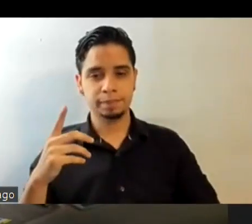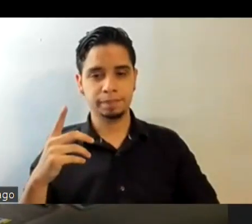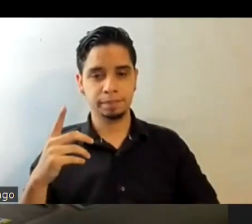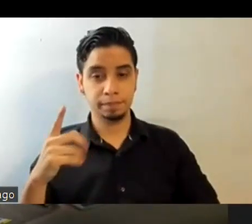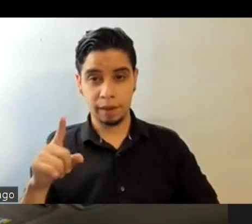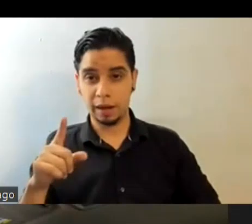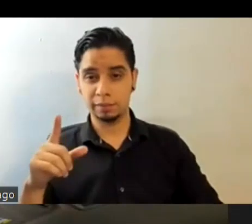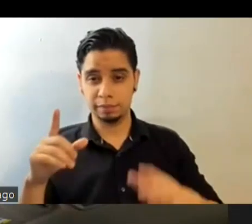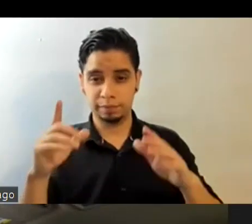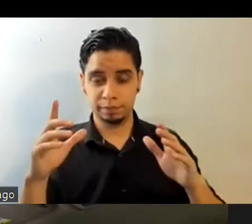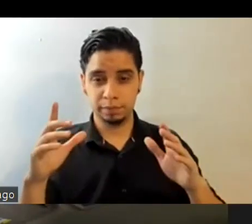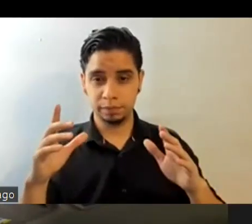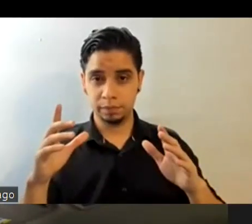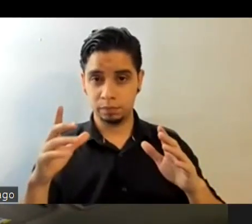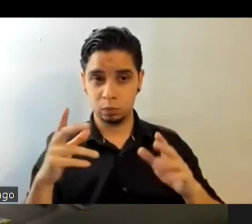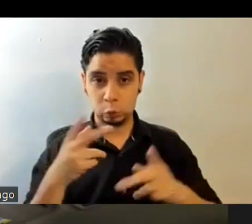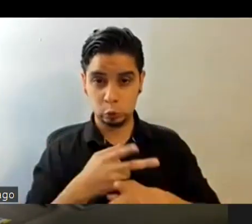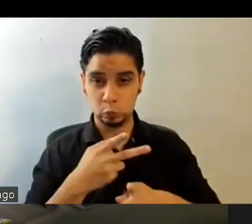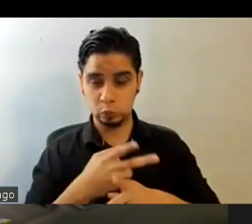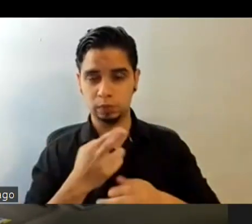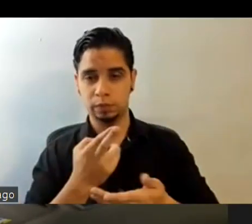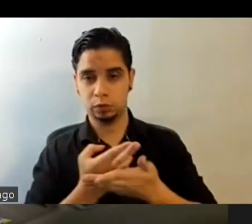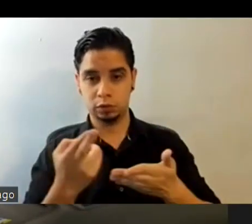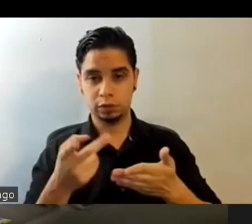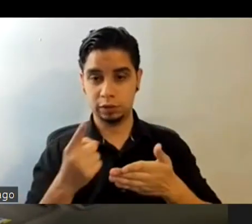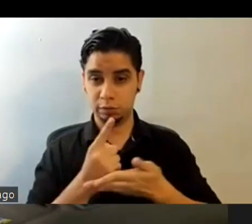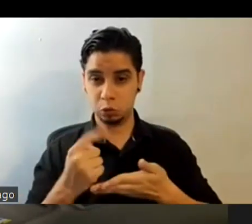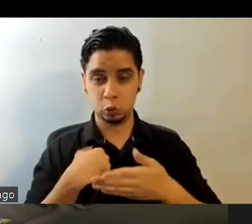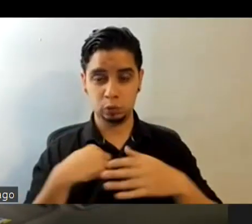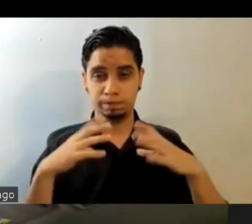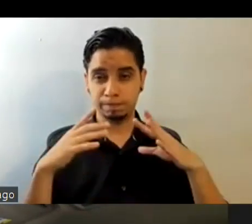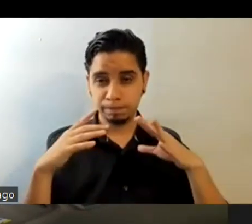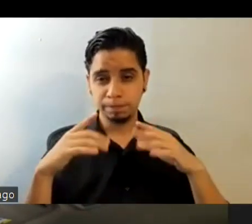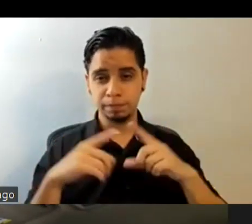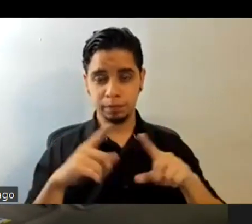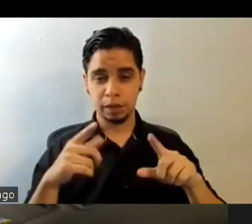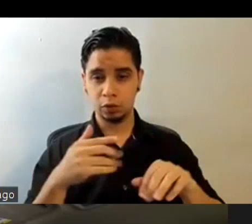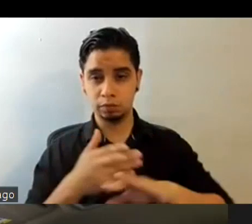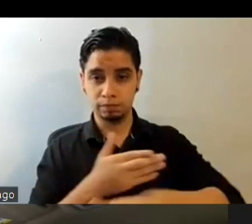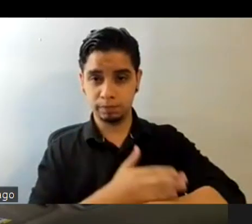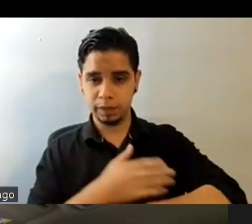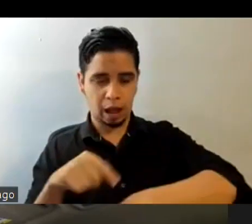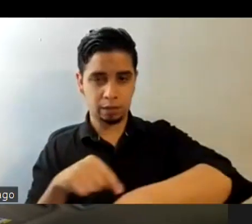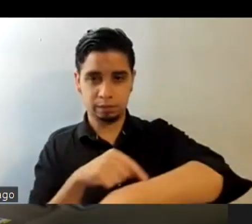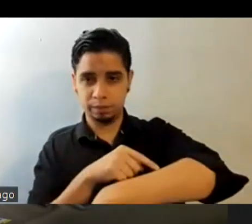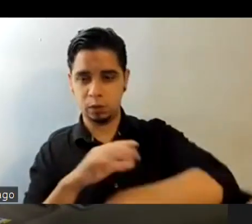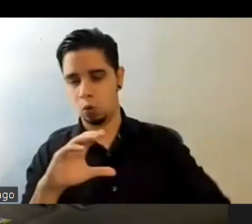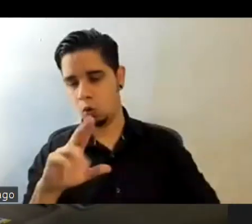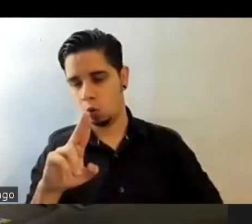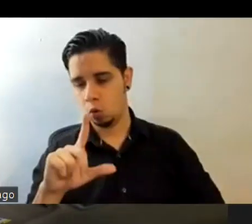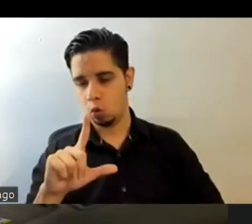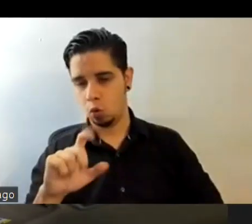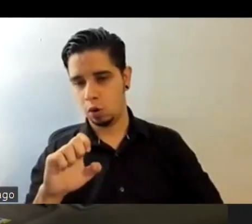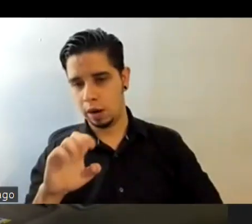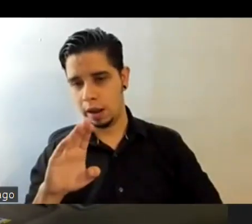para limitar esos recursos. Ya. Entonces esa semana pues yo la cogí libre para recuperarme de la culebrilla. Y entonces